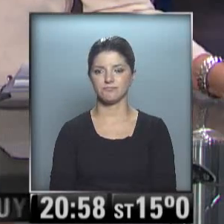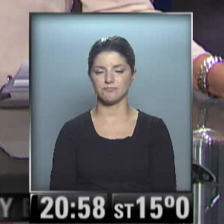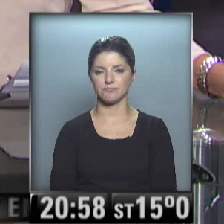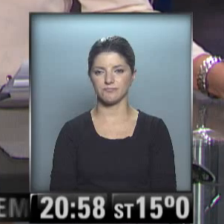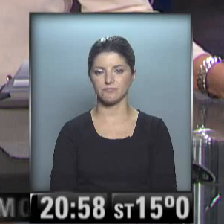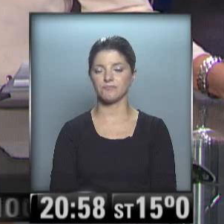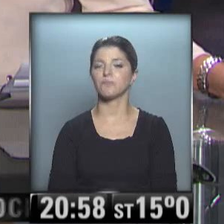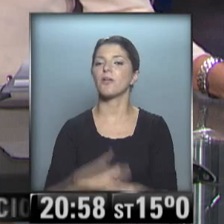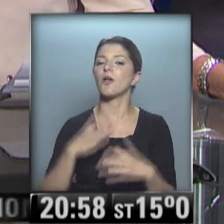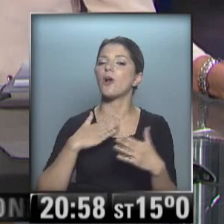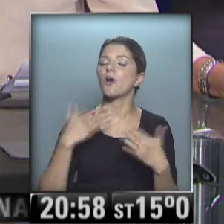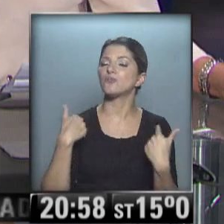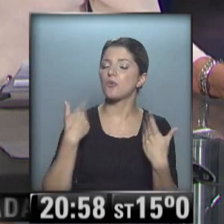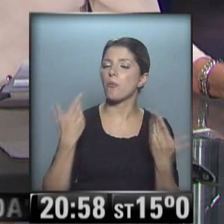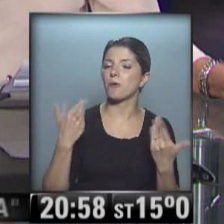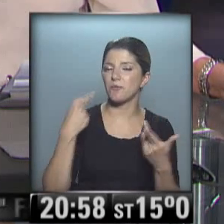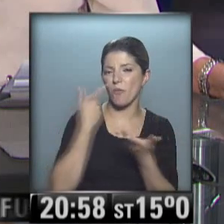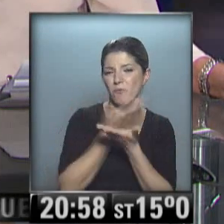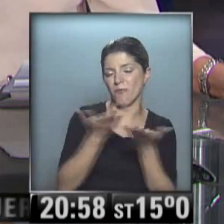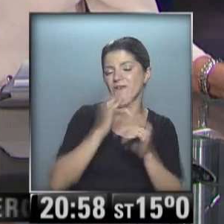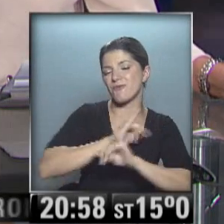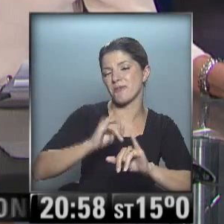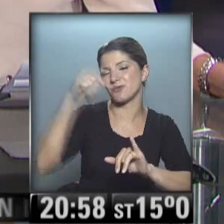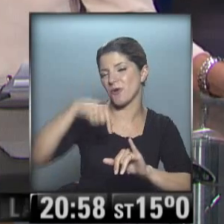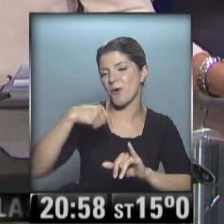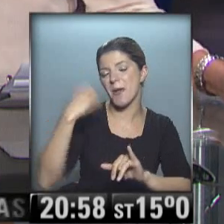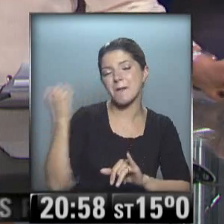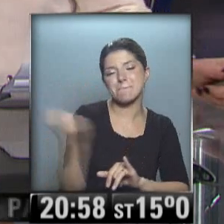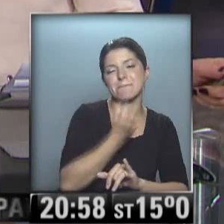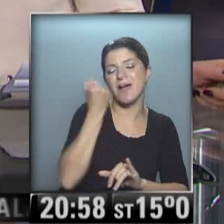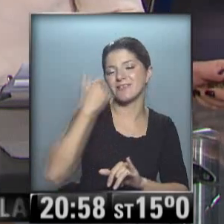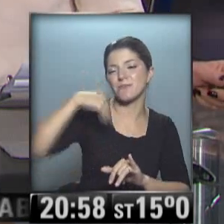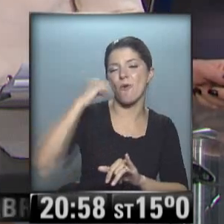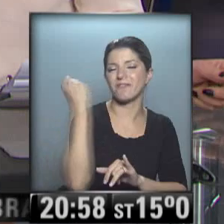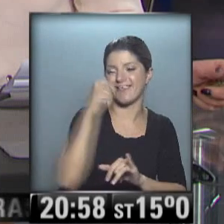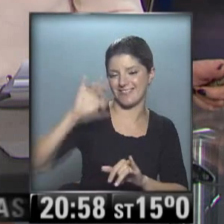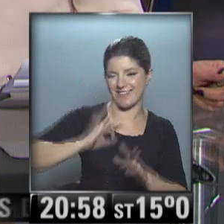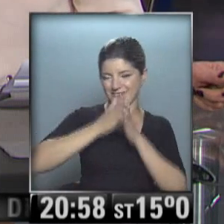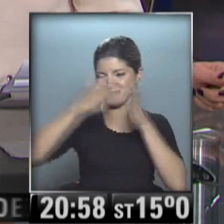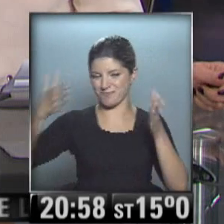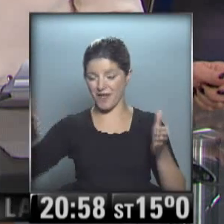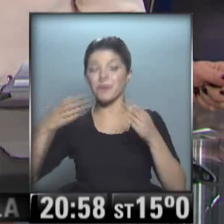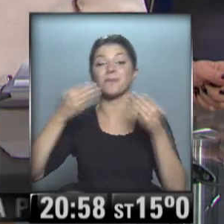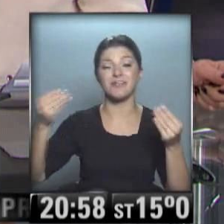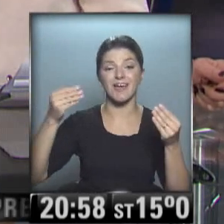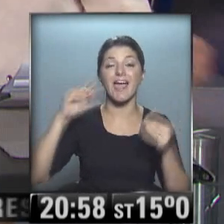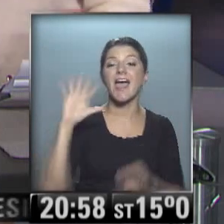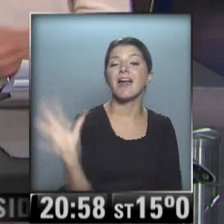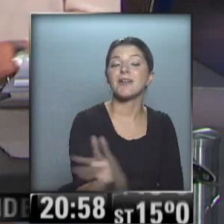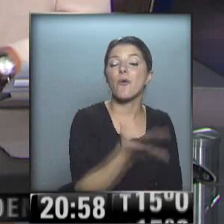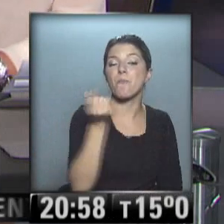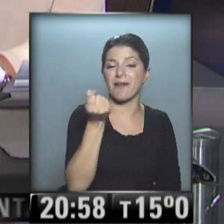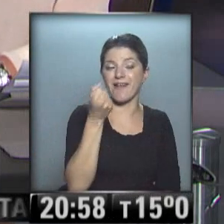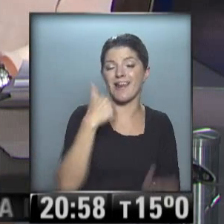Hemos podido darles una de las mejores noticias del año, que es la recuperación de la identidad